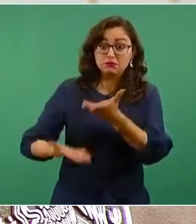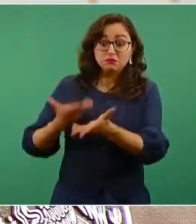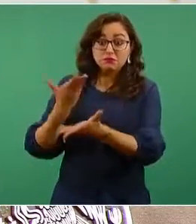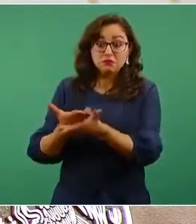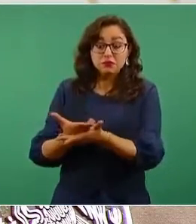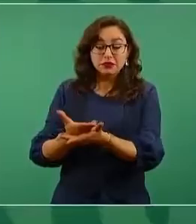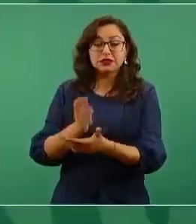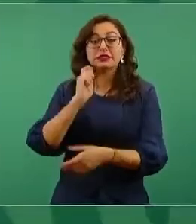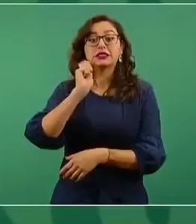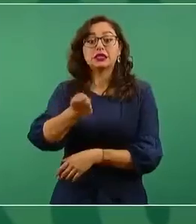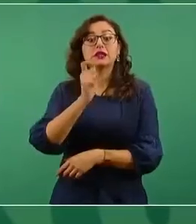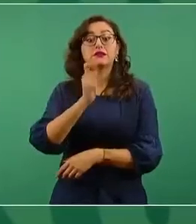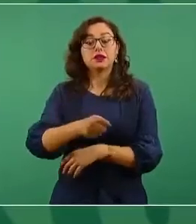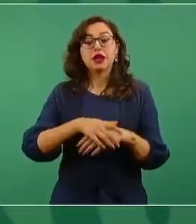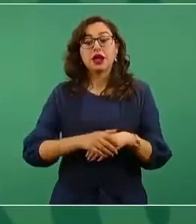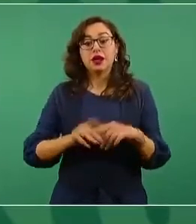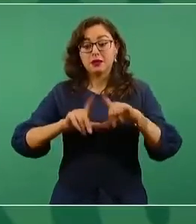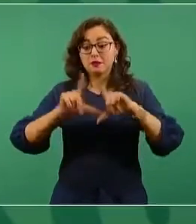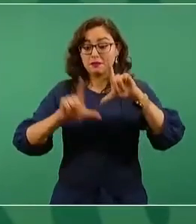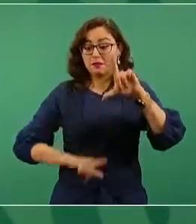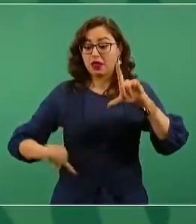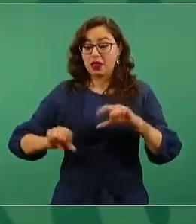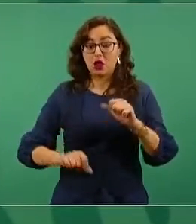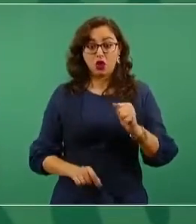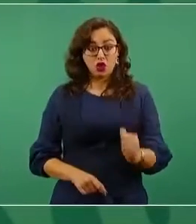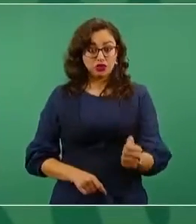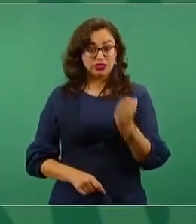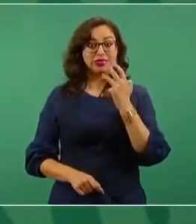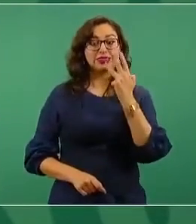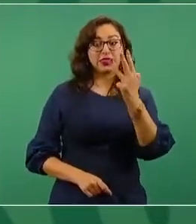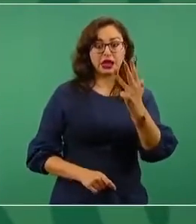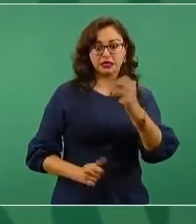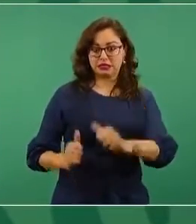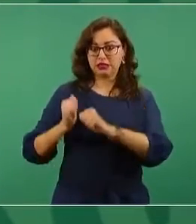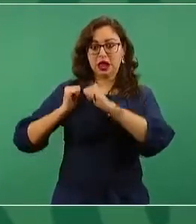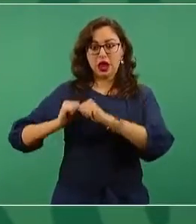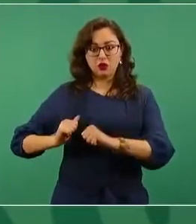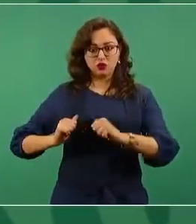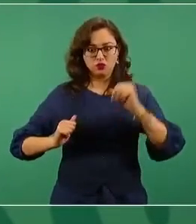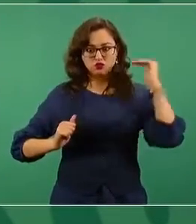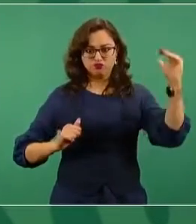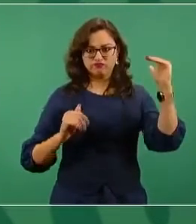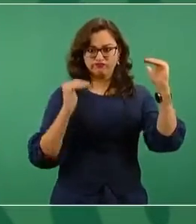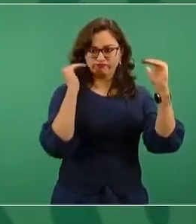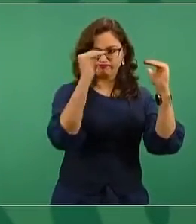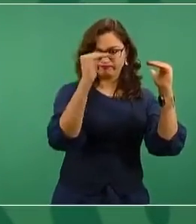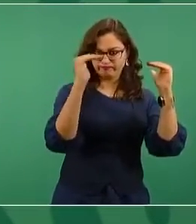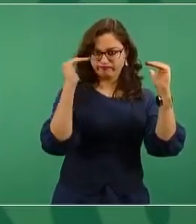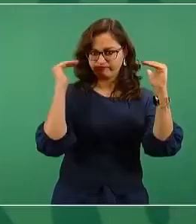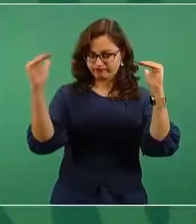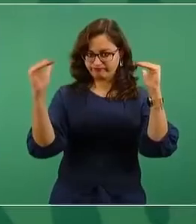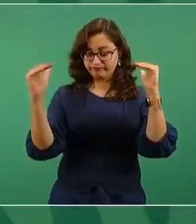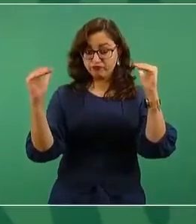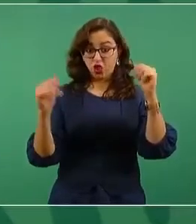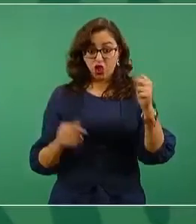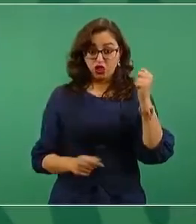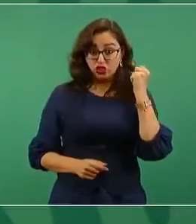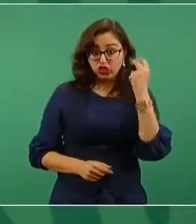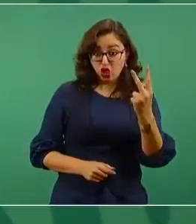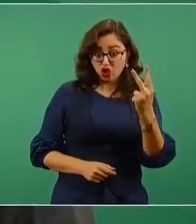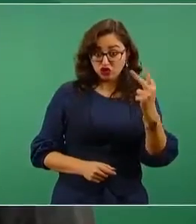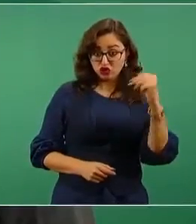dos poderes, pues solo que sea una violación flagrante a